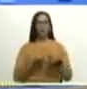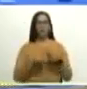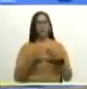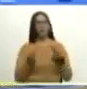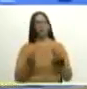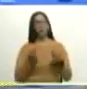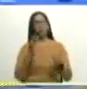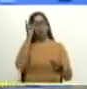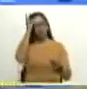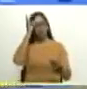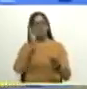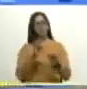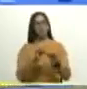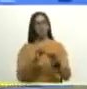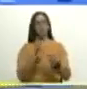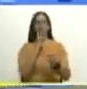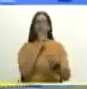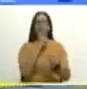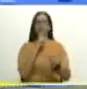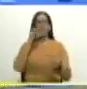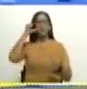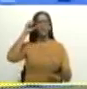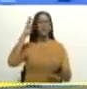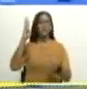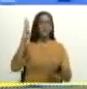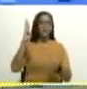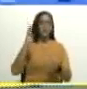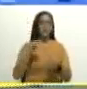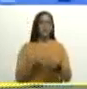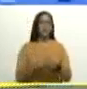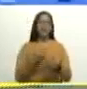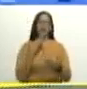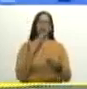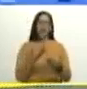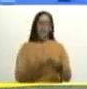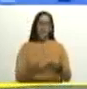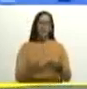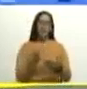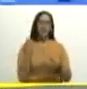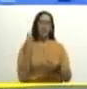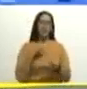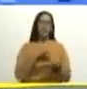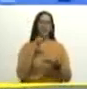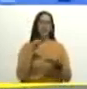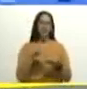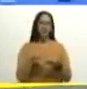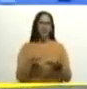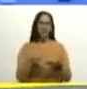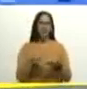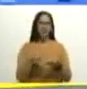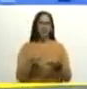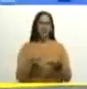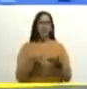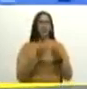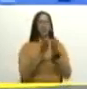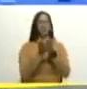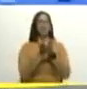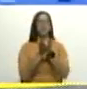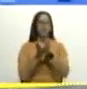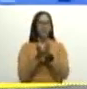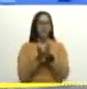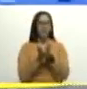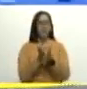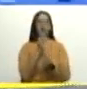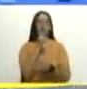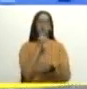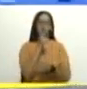mucha fe, en nombre de Dios, le pido a la Asamblea Nacional que estudie,